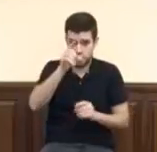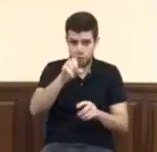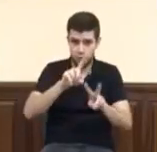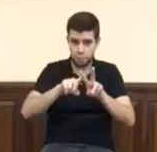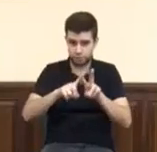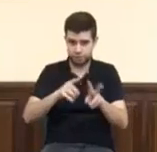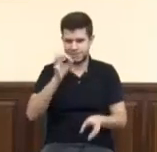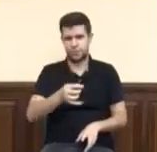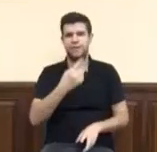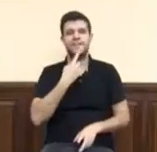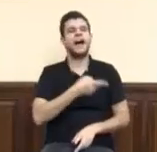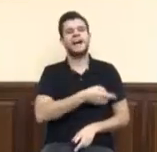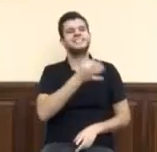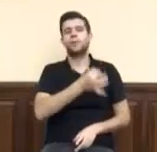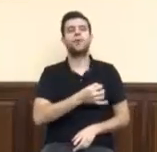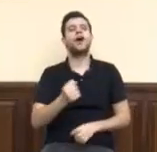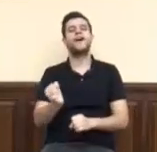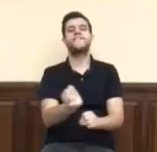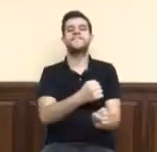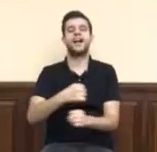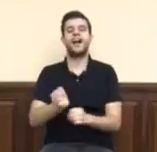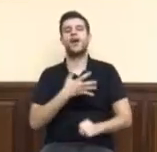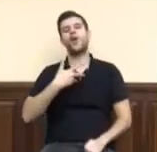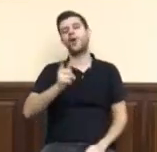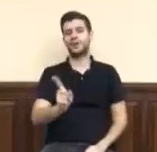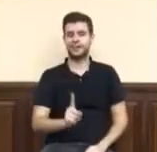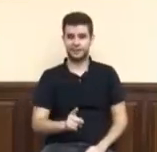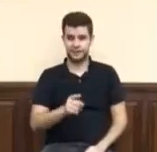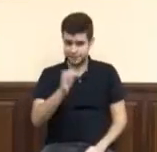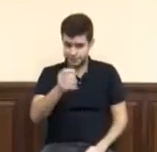que no se ponen a fregar escaleras?».